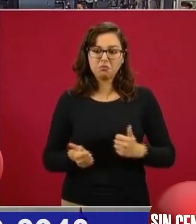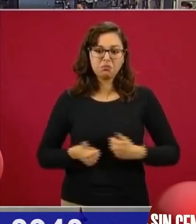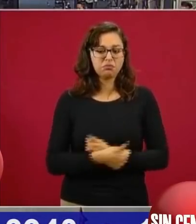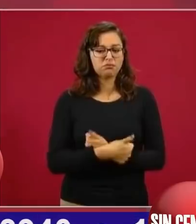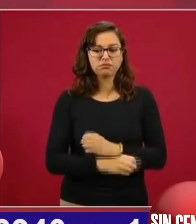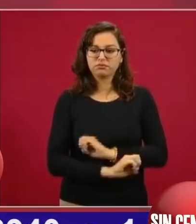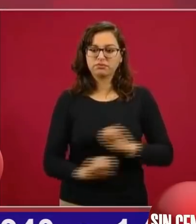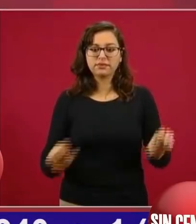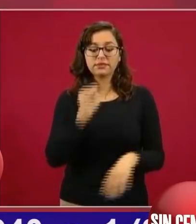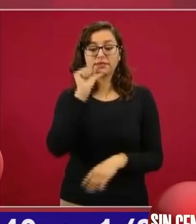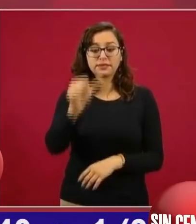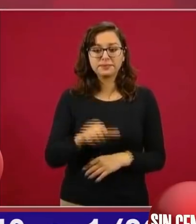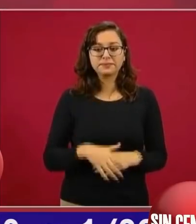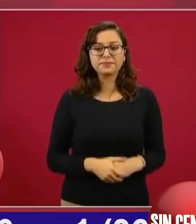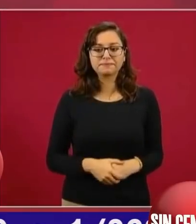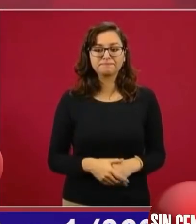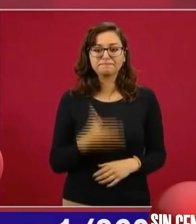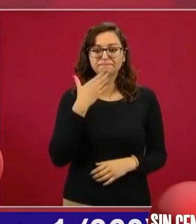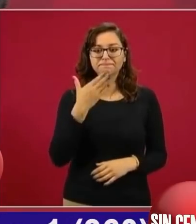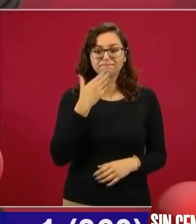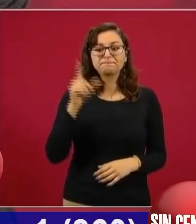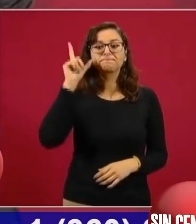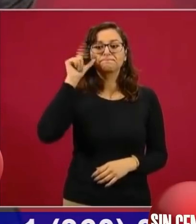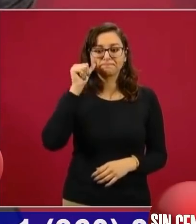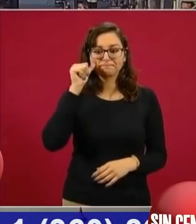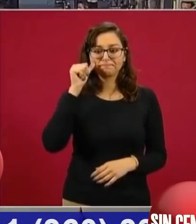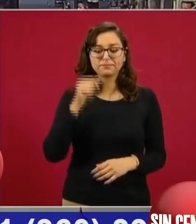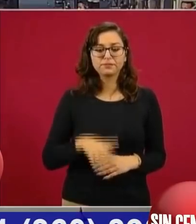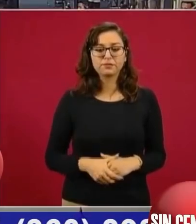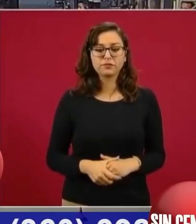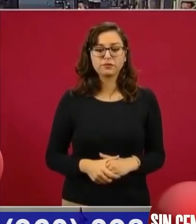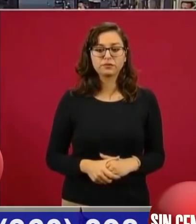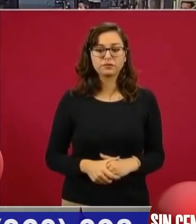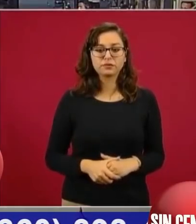Muy bien, mañana. ¿La tienes?